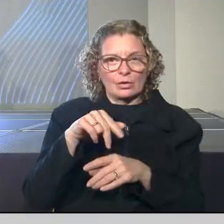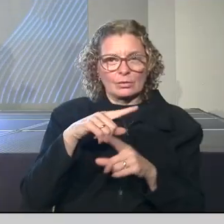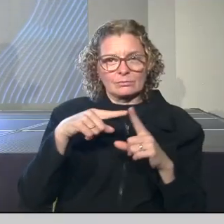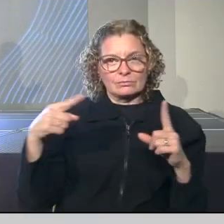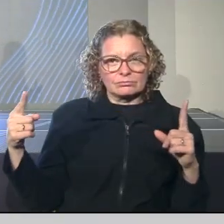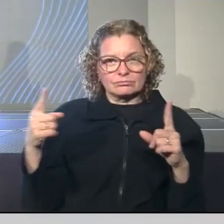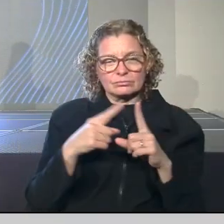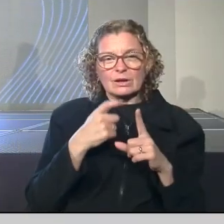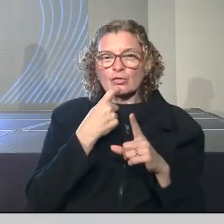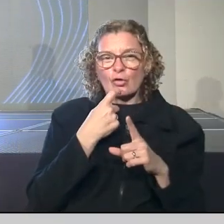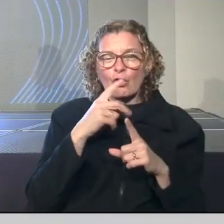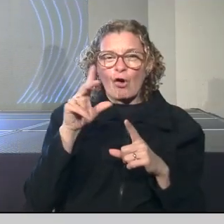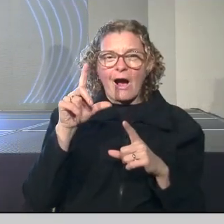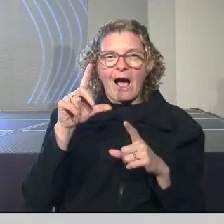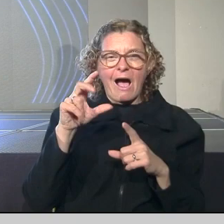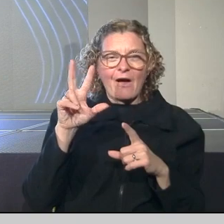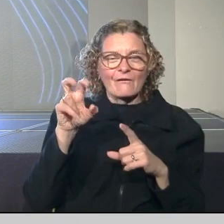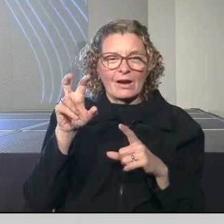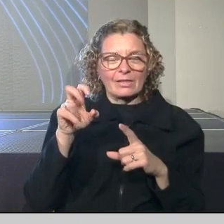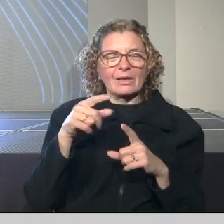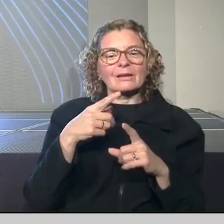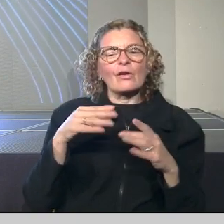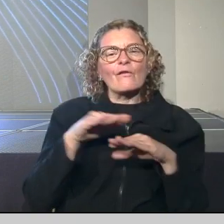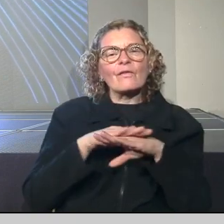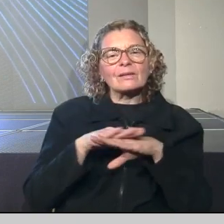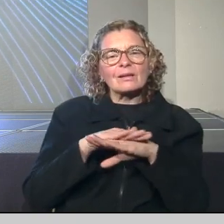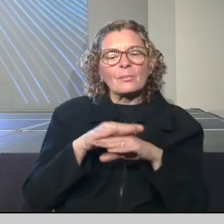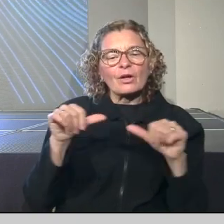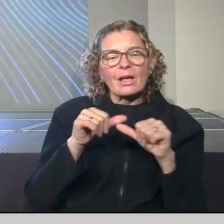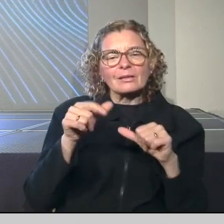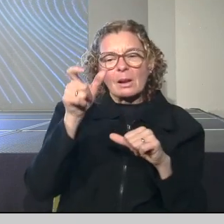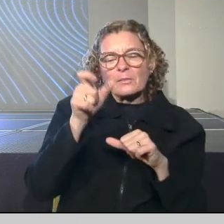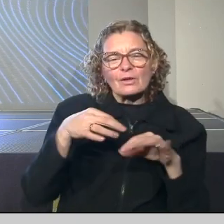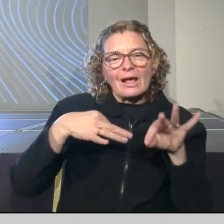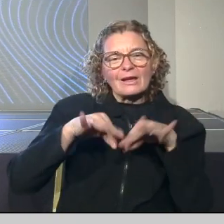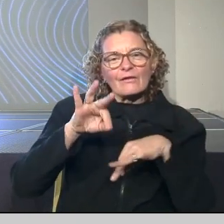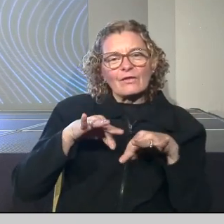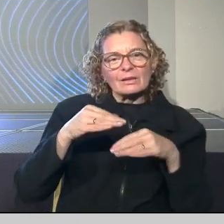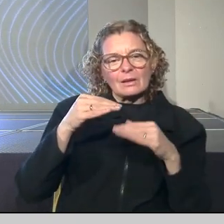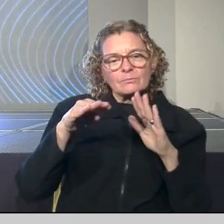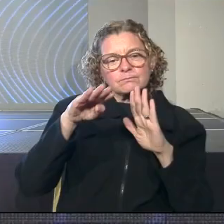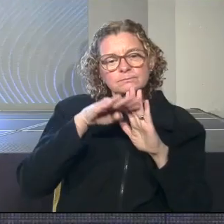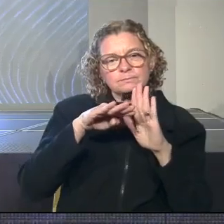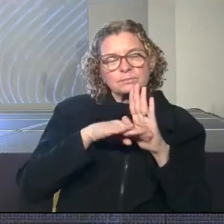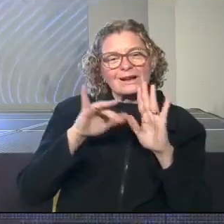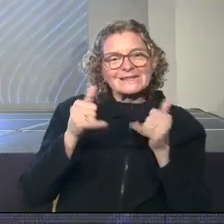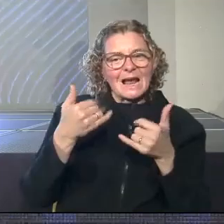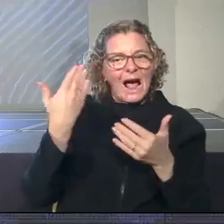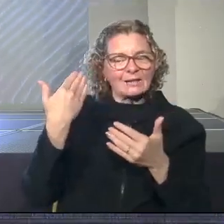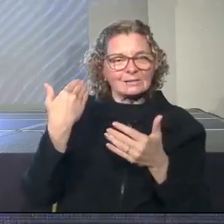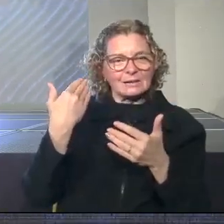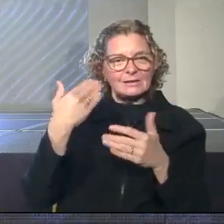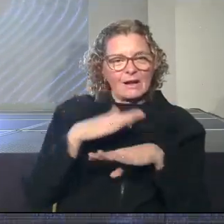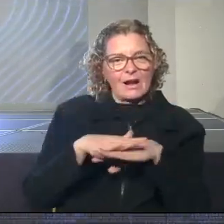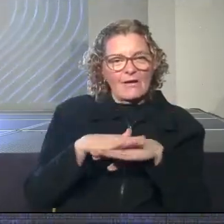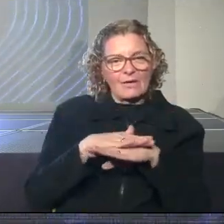al verde y que básicamente lo que hace es evaluar al vendedor en el transcurso de las ventas que ya realizó. O sea, está